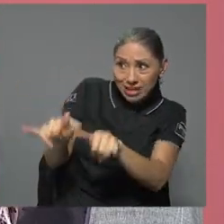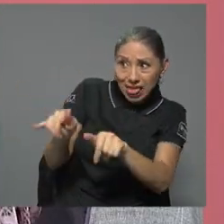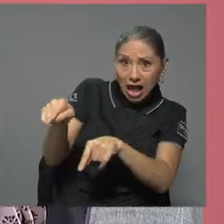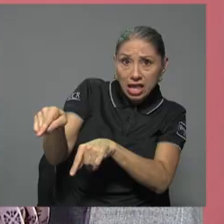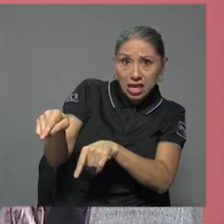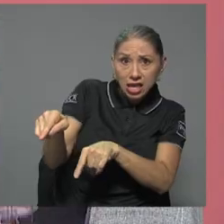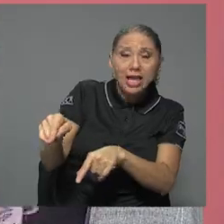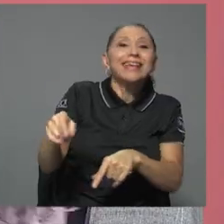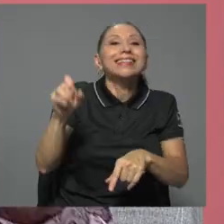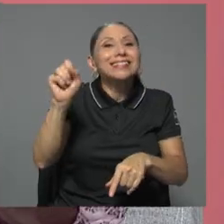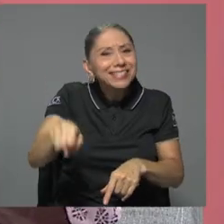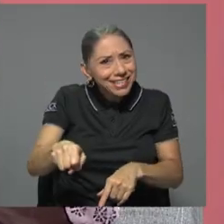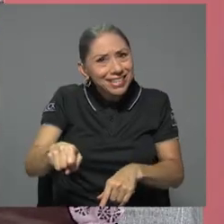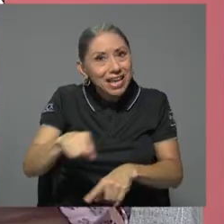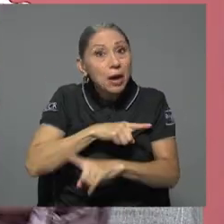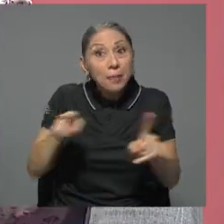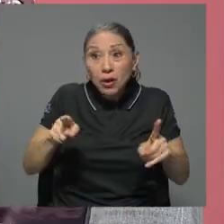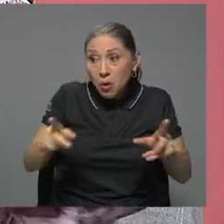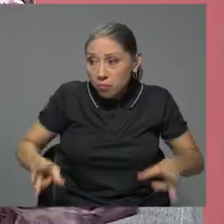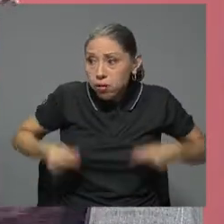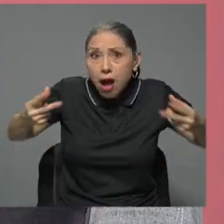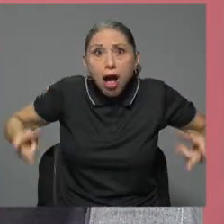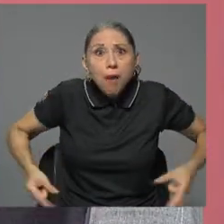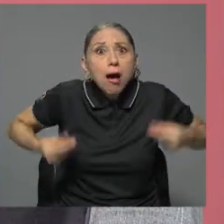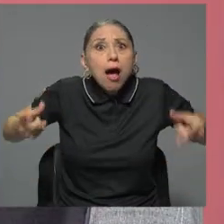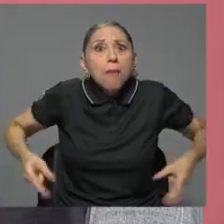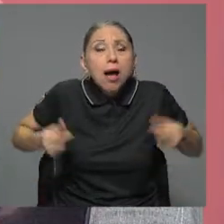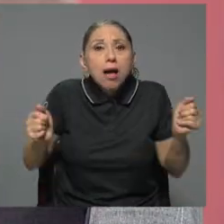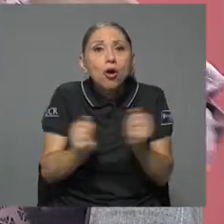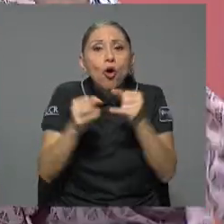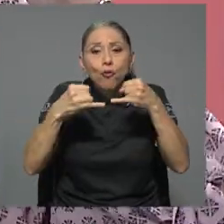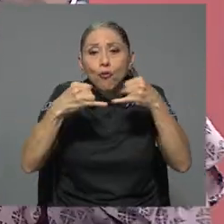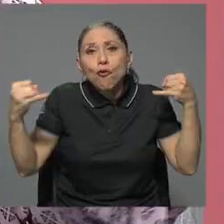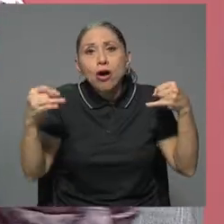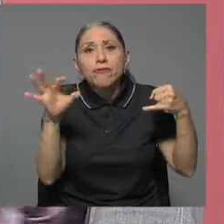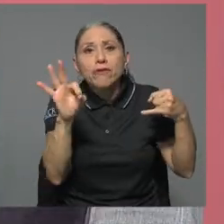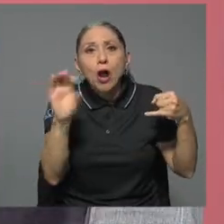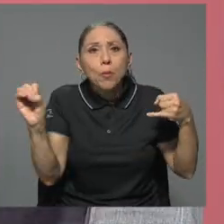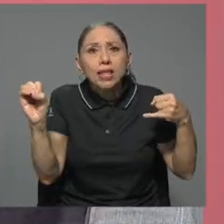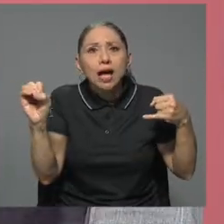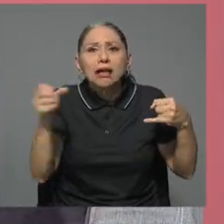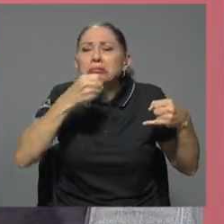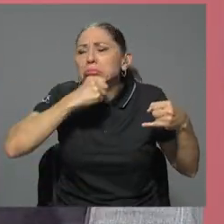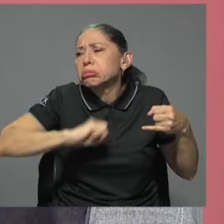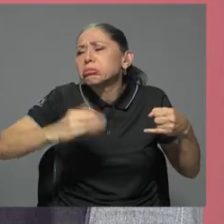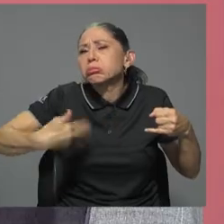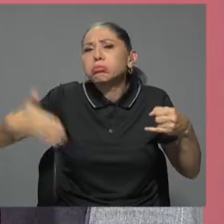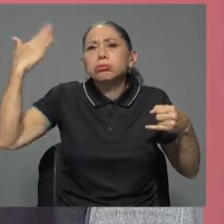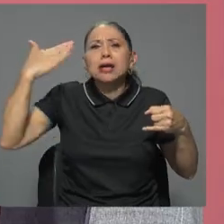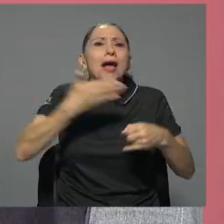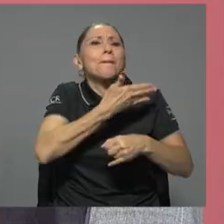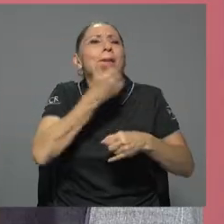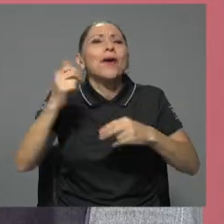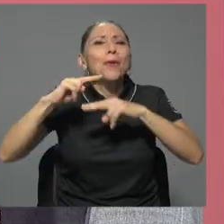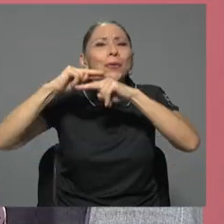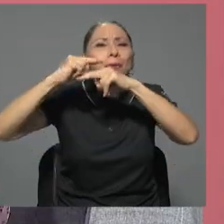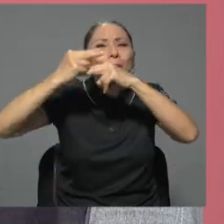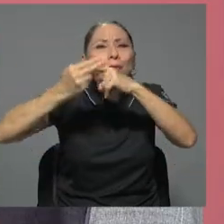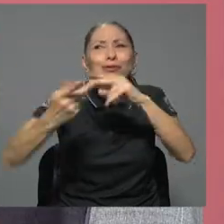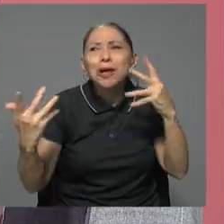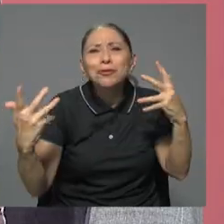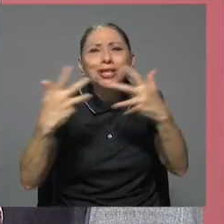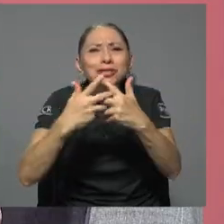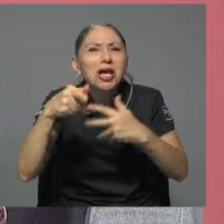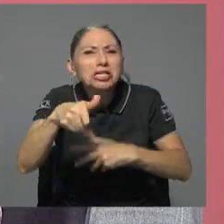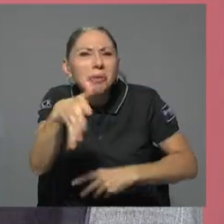de gastarnos toda la plata conectando con fibra óptica del siglo pasado usamos eso y eso más o menos puede costar